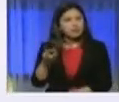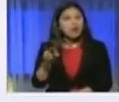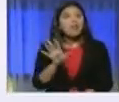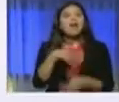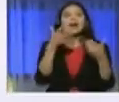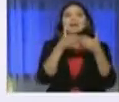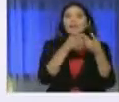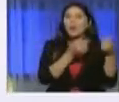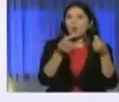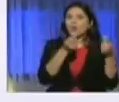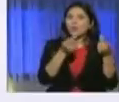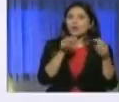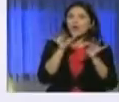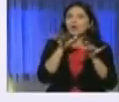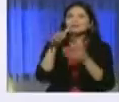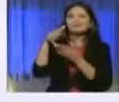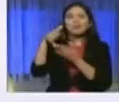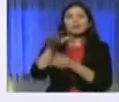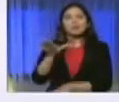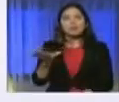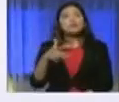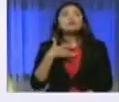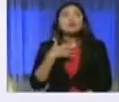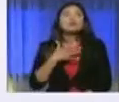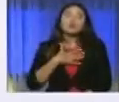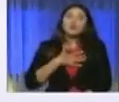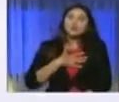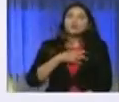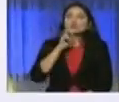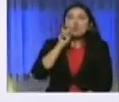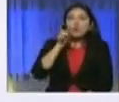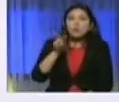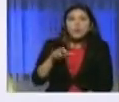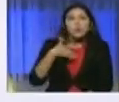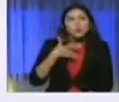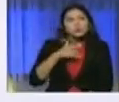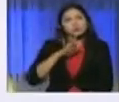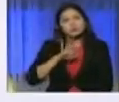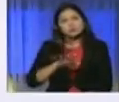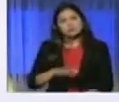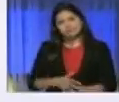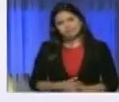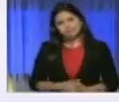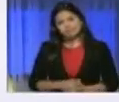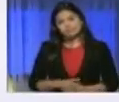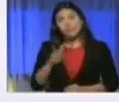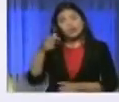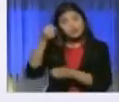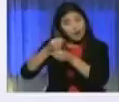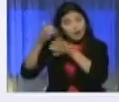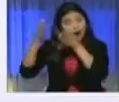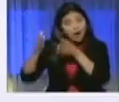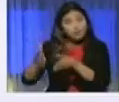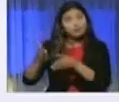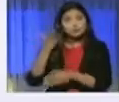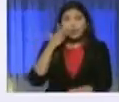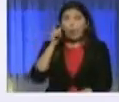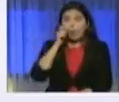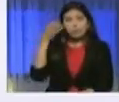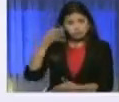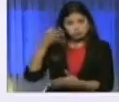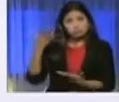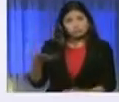económica lo debilitó. Así lo siento yo. Yo veo eso y así lo siento. Ese trabajador, y él es un trabajador, un hombre honesto,